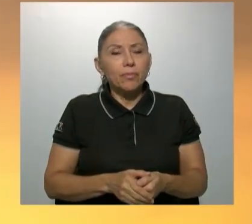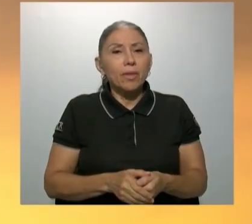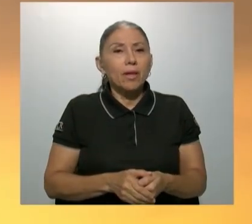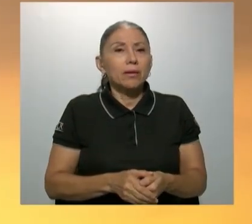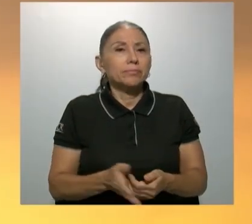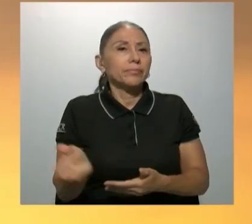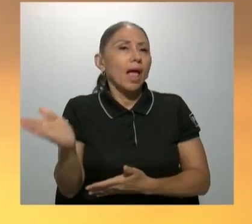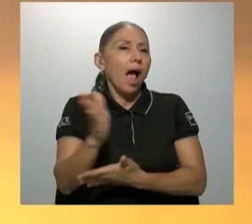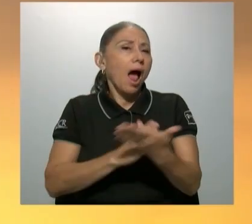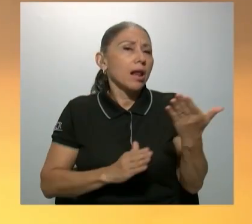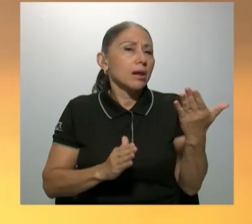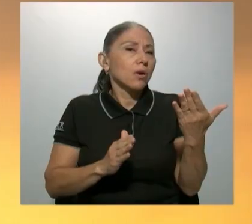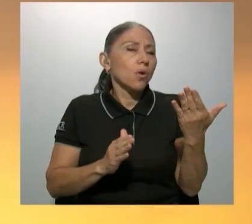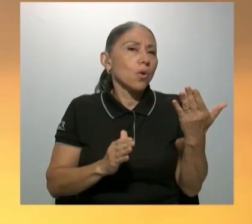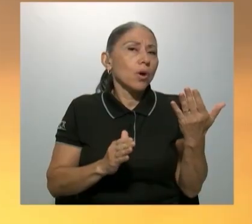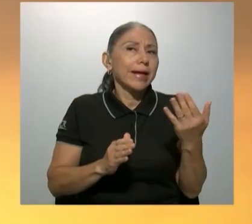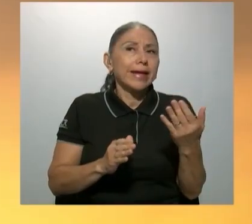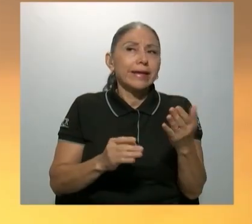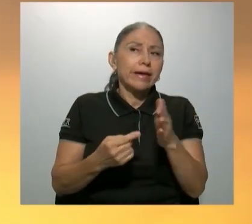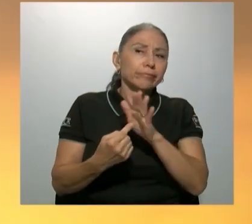Algo que destacó don Álvaro en